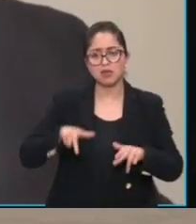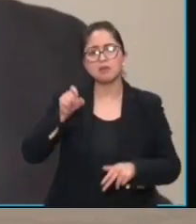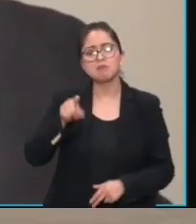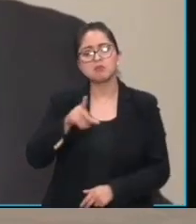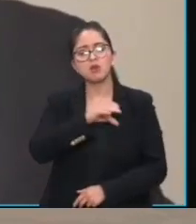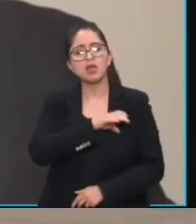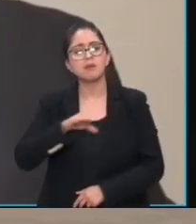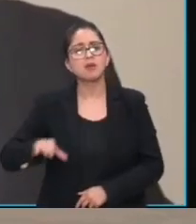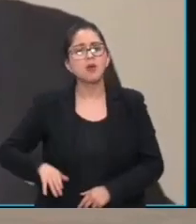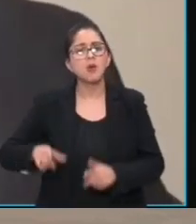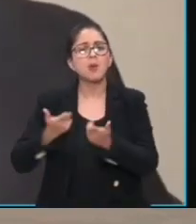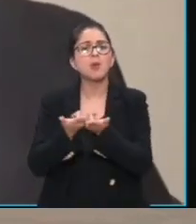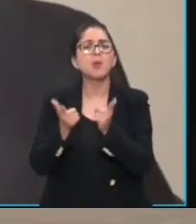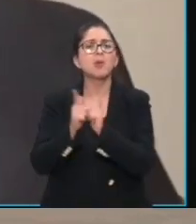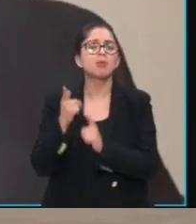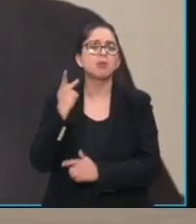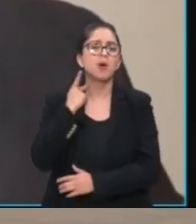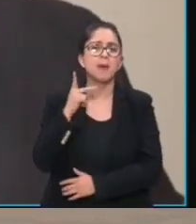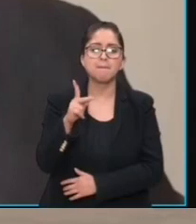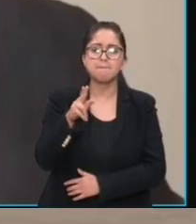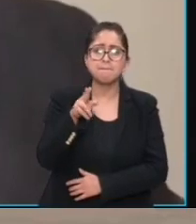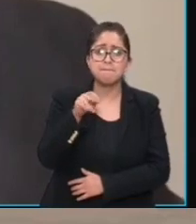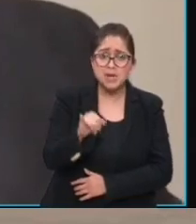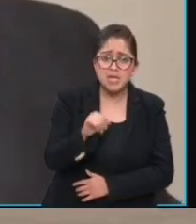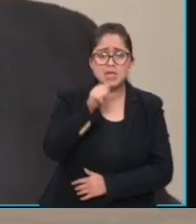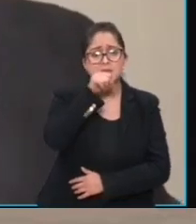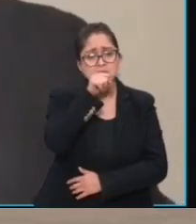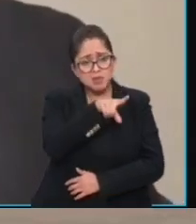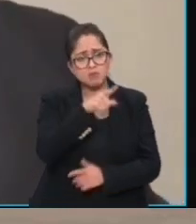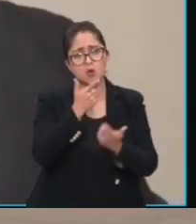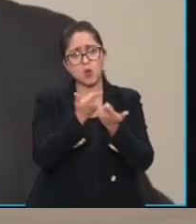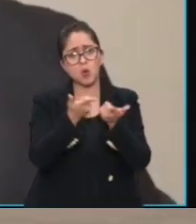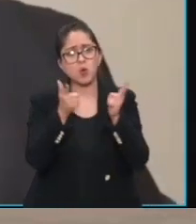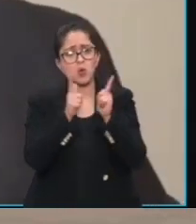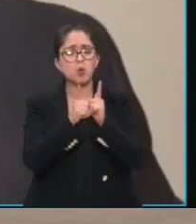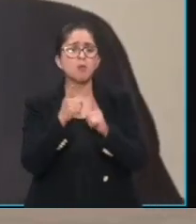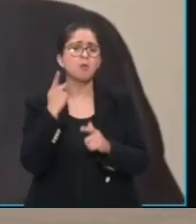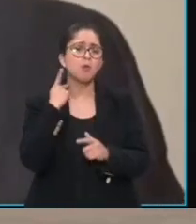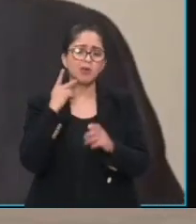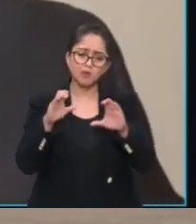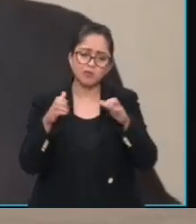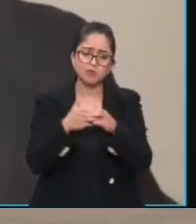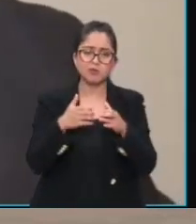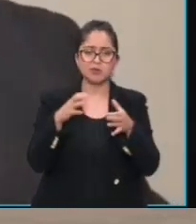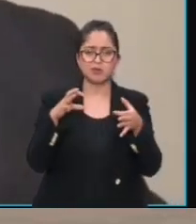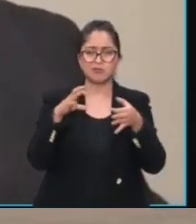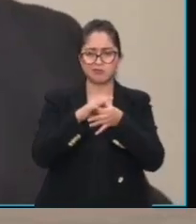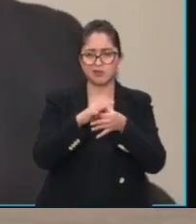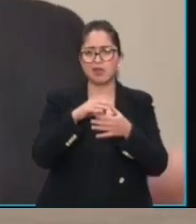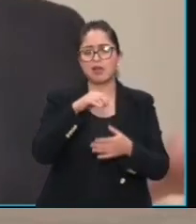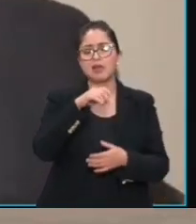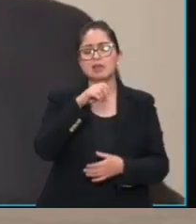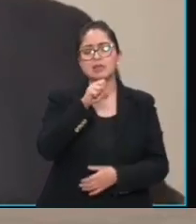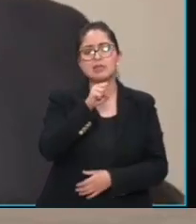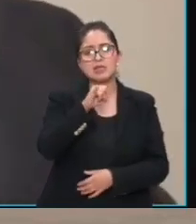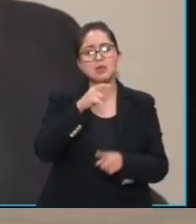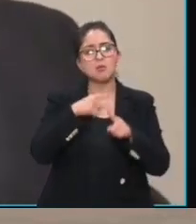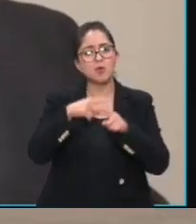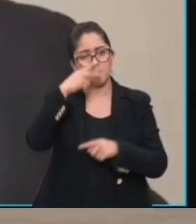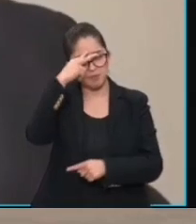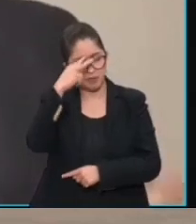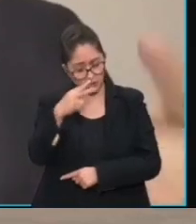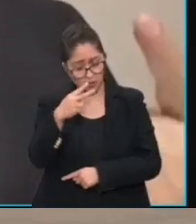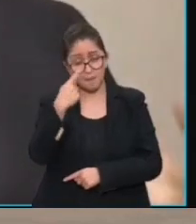del Partido Revolucionario Institucional y los candidatos de la Alianza Sí por México, para mejorar el sistema de salud, para aumentar